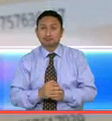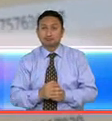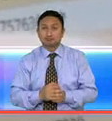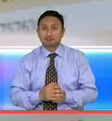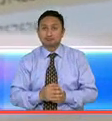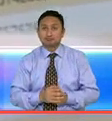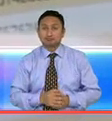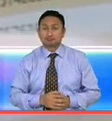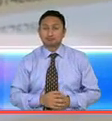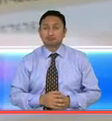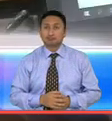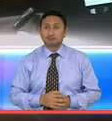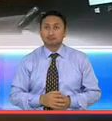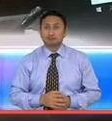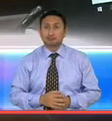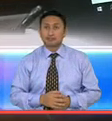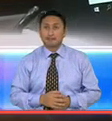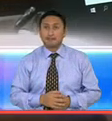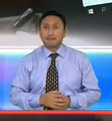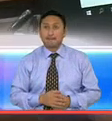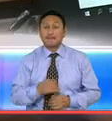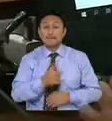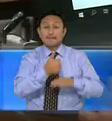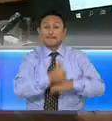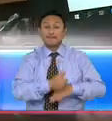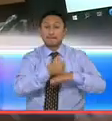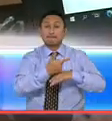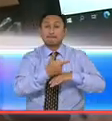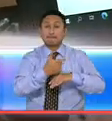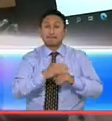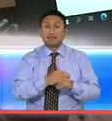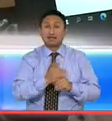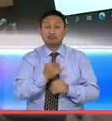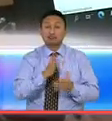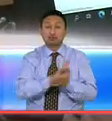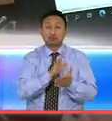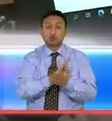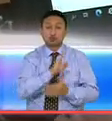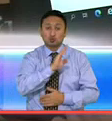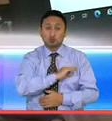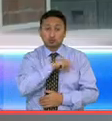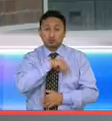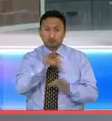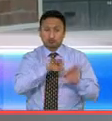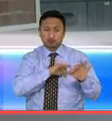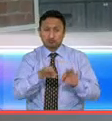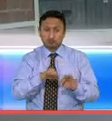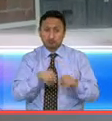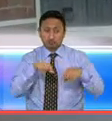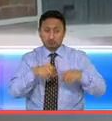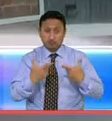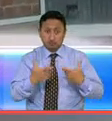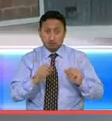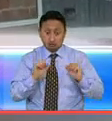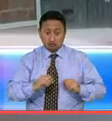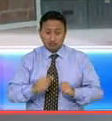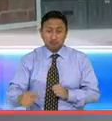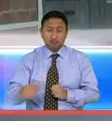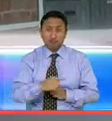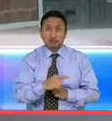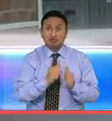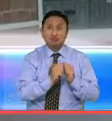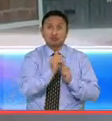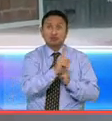corroborar su autentificación. Por su parte, las autoridades de las instituciones municipales explicaron que ya se estaba poniendo a punto la infraestructura de